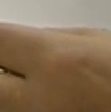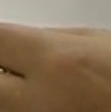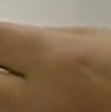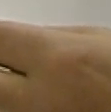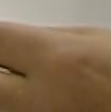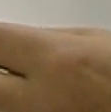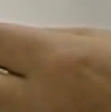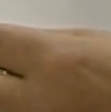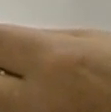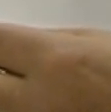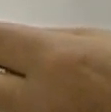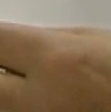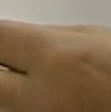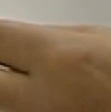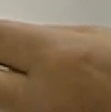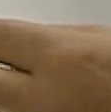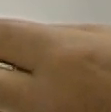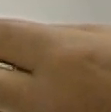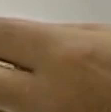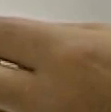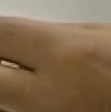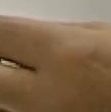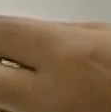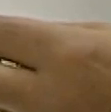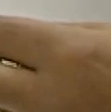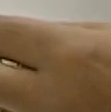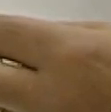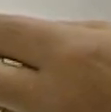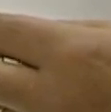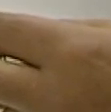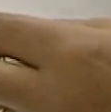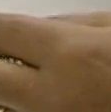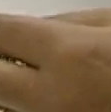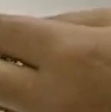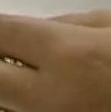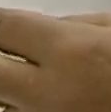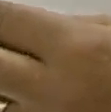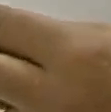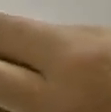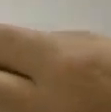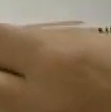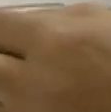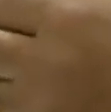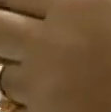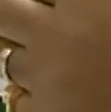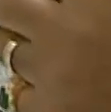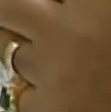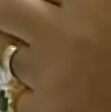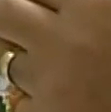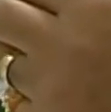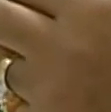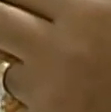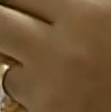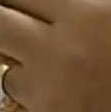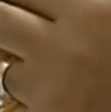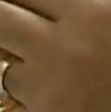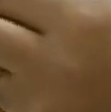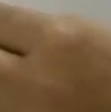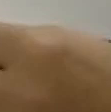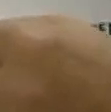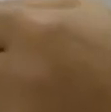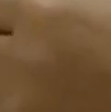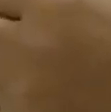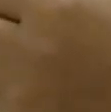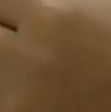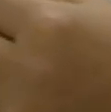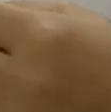compatriotas enfermos en situación grave en las unidades de cuidado intensivo. Aquí están las cifras. Aquí están